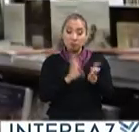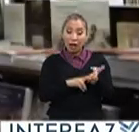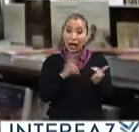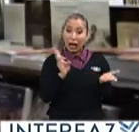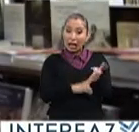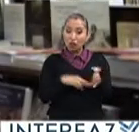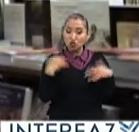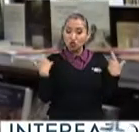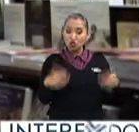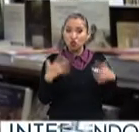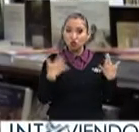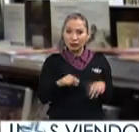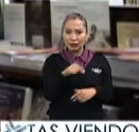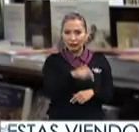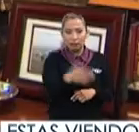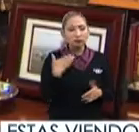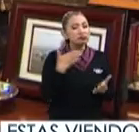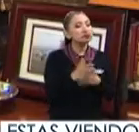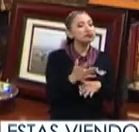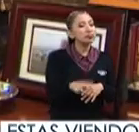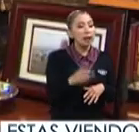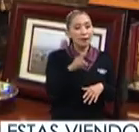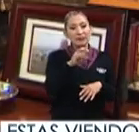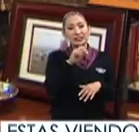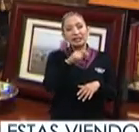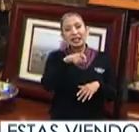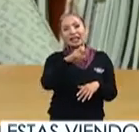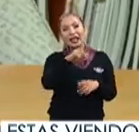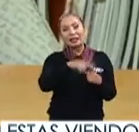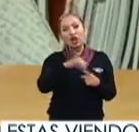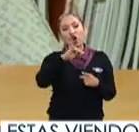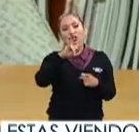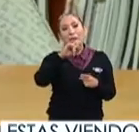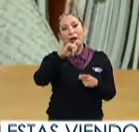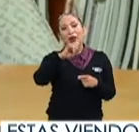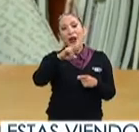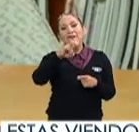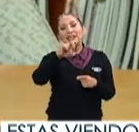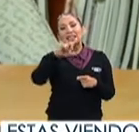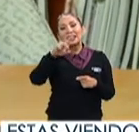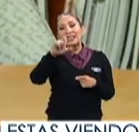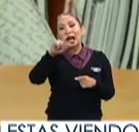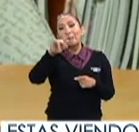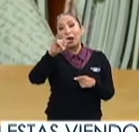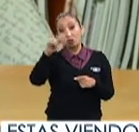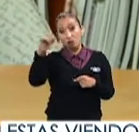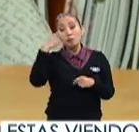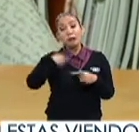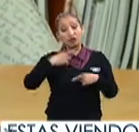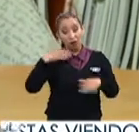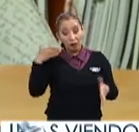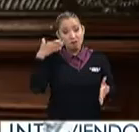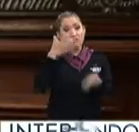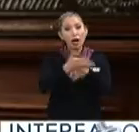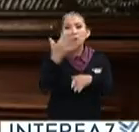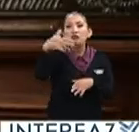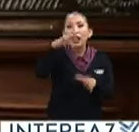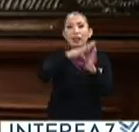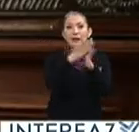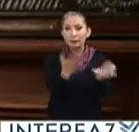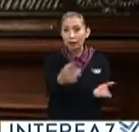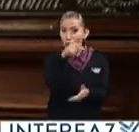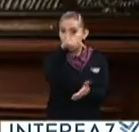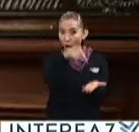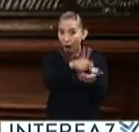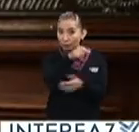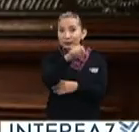valor cultural y académico. Vicente Quirarte y José Manuel Villalpando han sido algunos de los más notables.